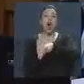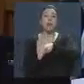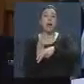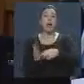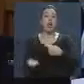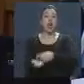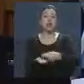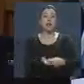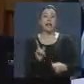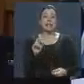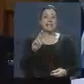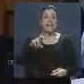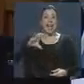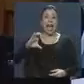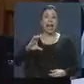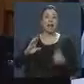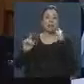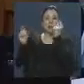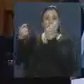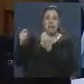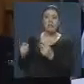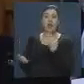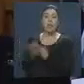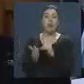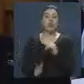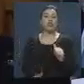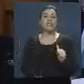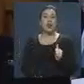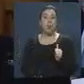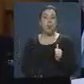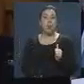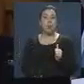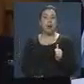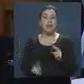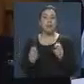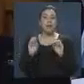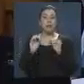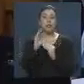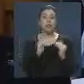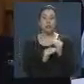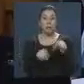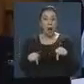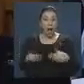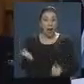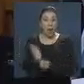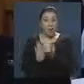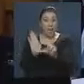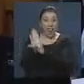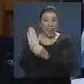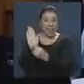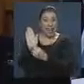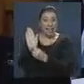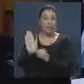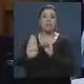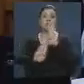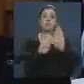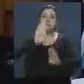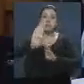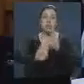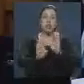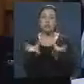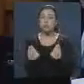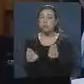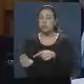CERNAC es el que revisa los incumplimientos en educación superior. Pero a partir de esta ley, sin duda, se va a proteger a miles y